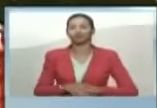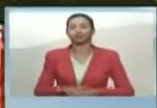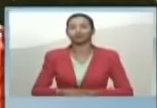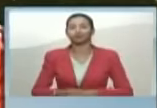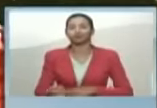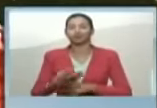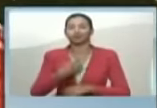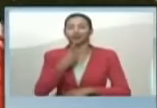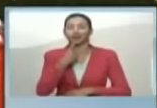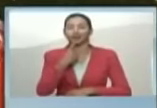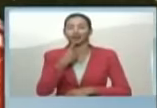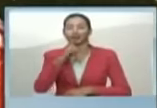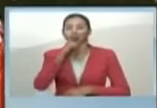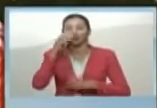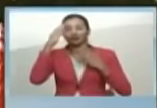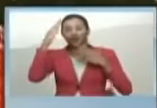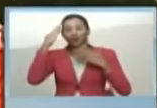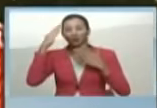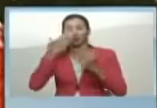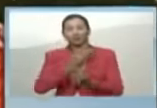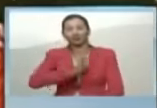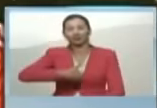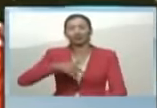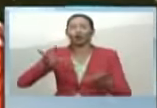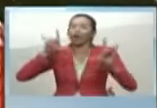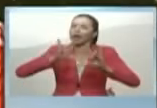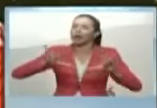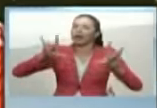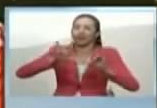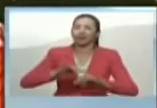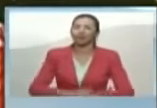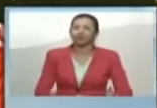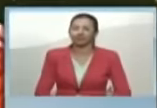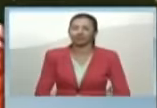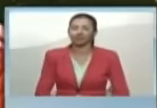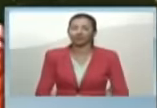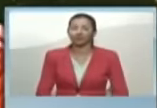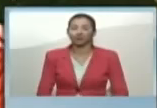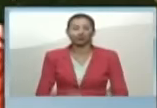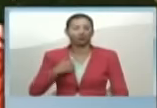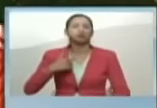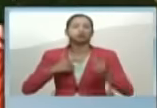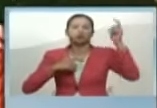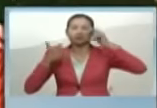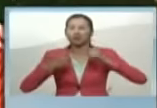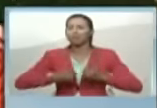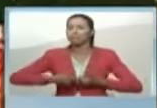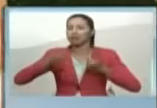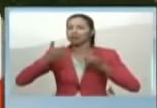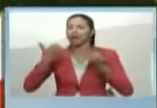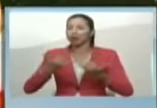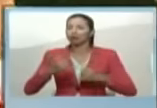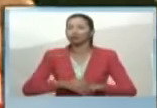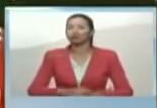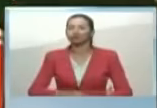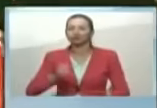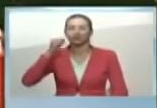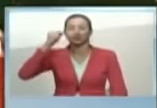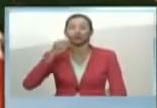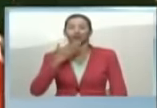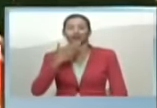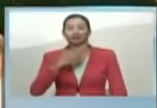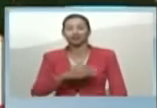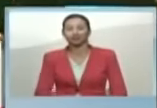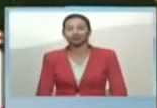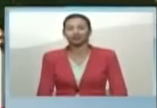Nicolás Maduro. Saludos fraternos, presidente. Lo queremos muchísimo. Hoy más chavistas que nunca. Venceremos. Gracias.